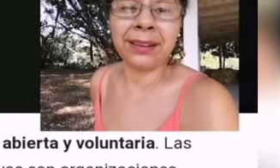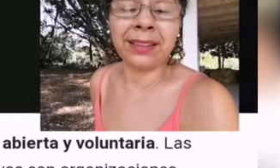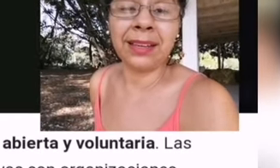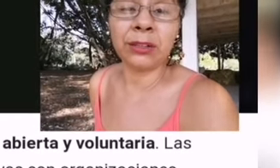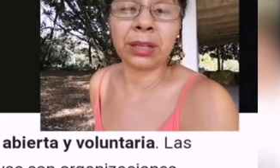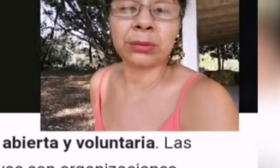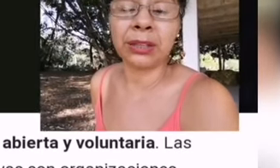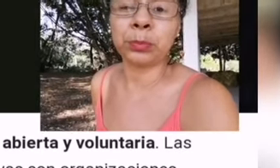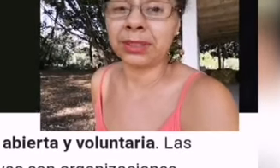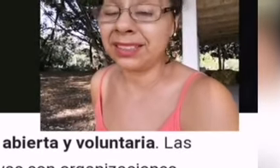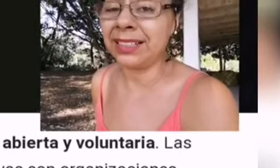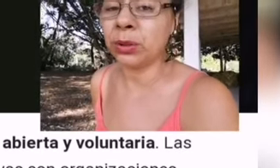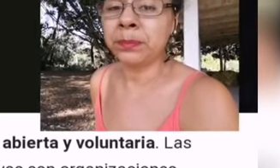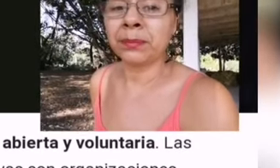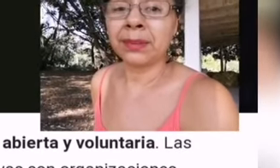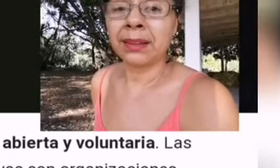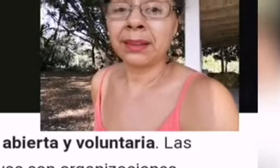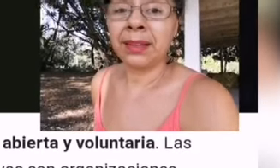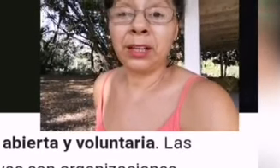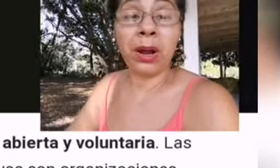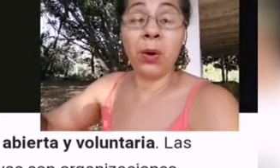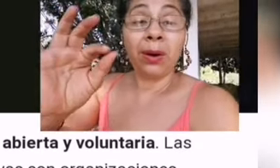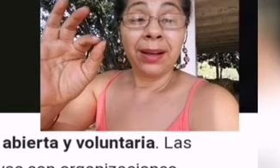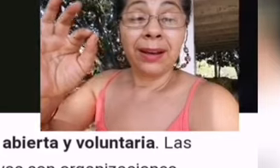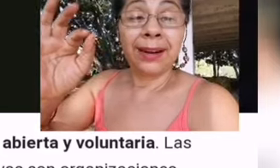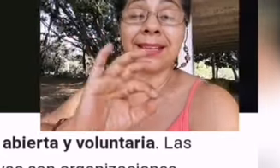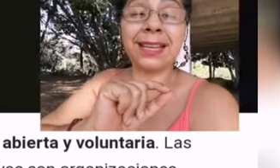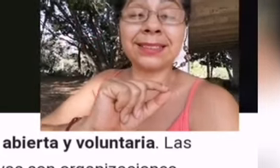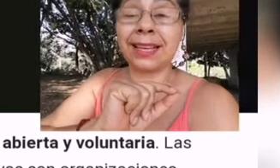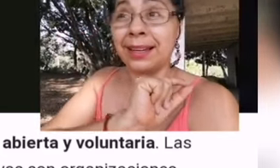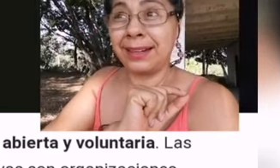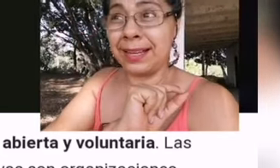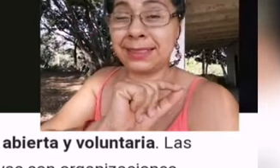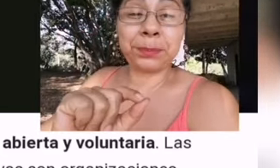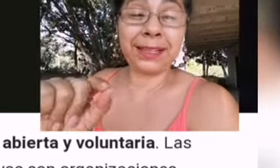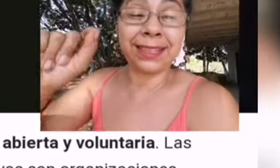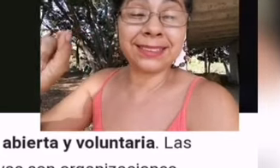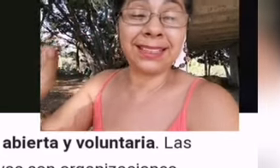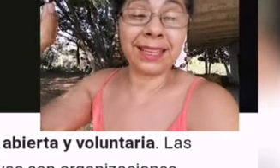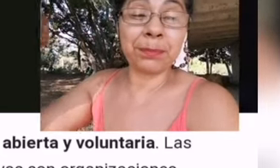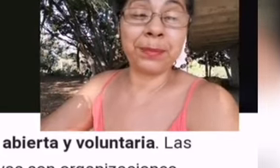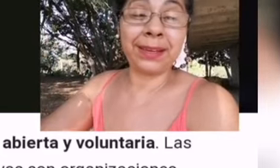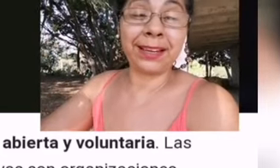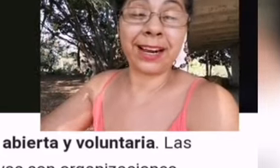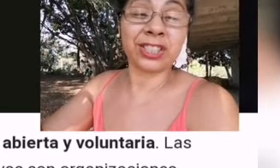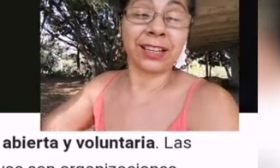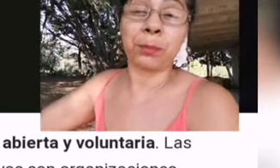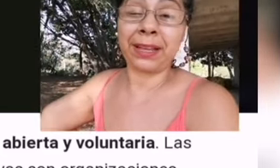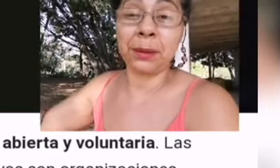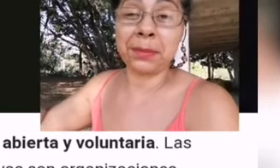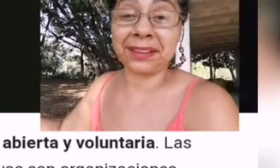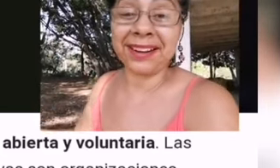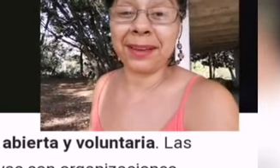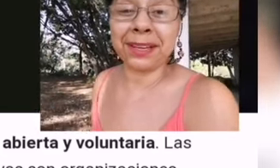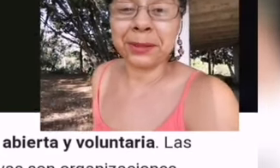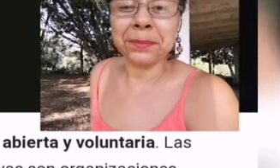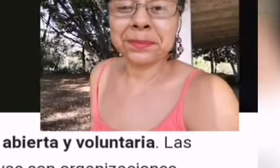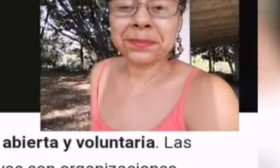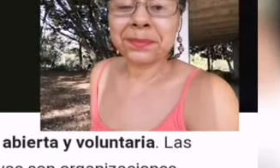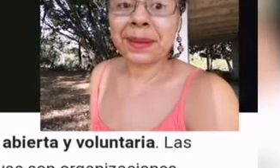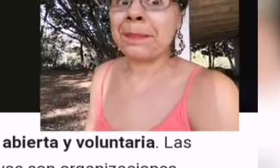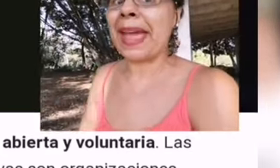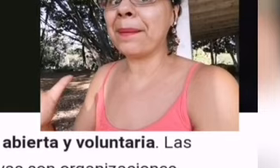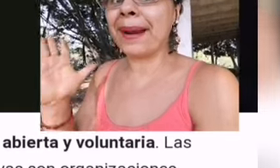en la banquilla de los acusados por decir eso. Y luego, gracias Virgen Santa, hashtag Cooperativa Mexicana de